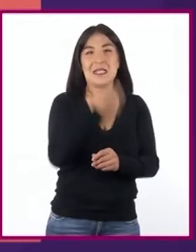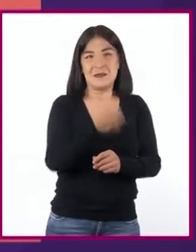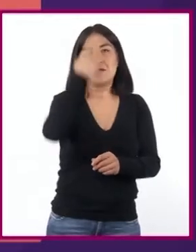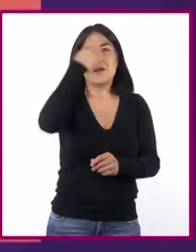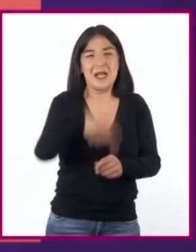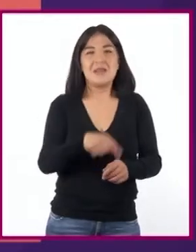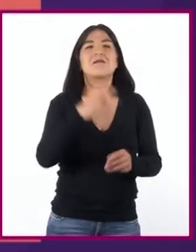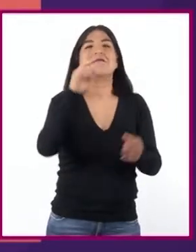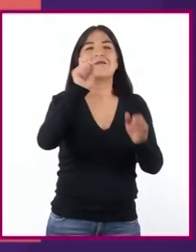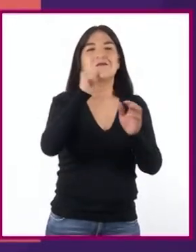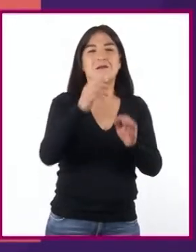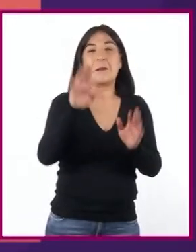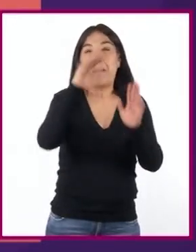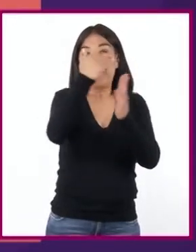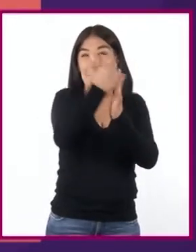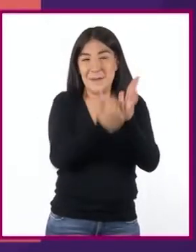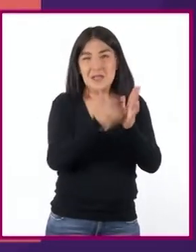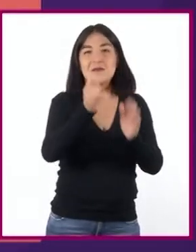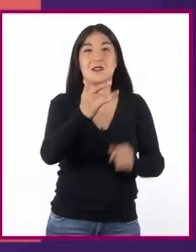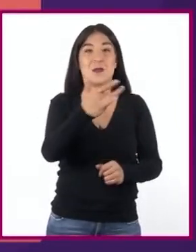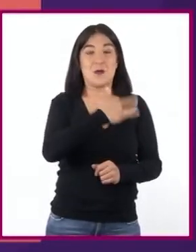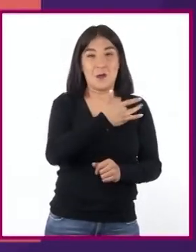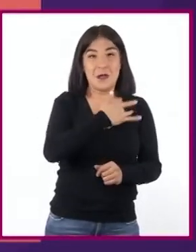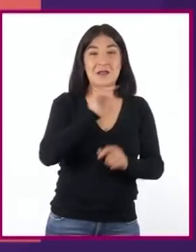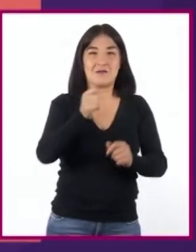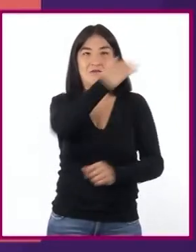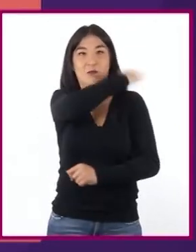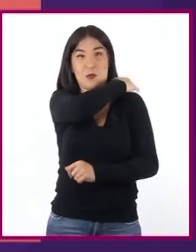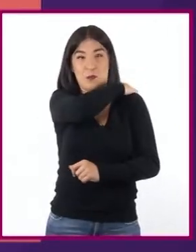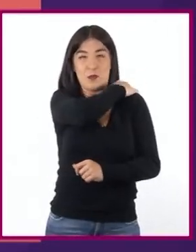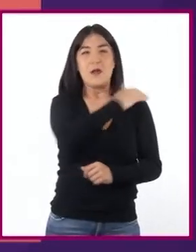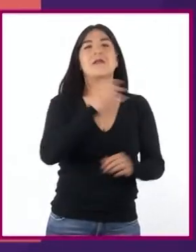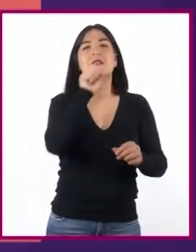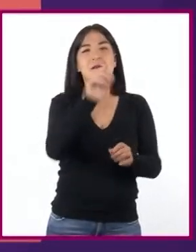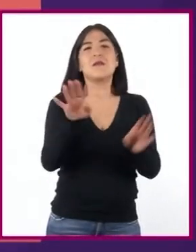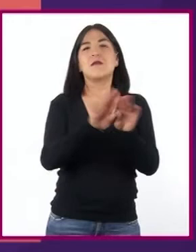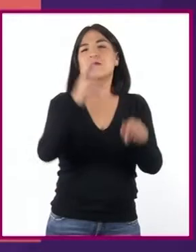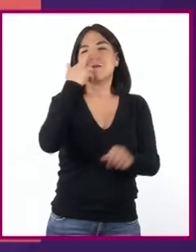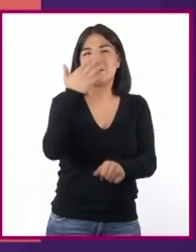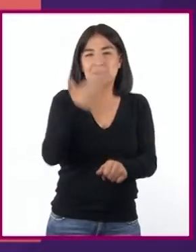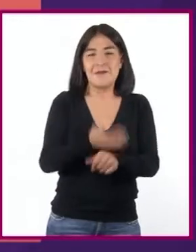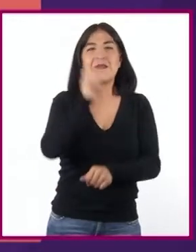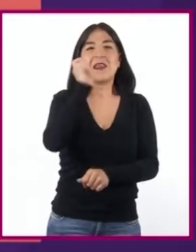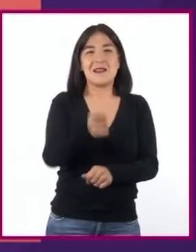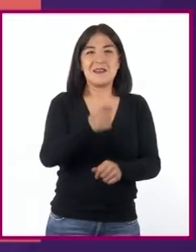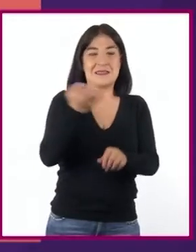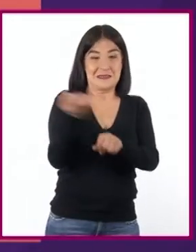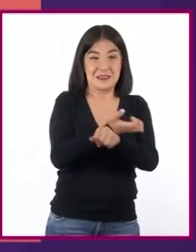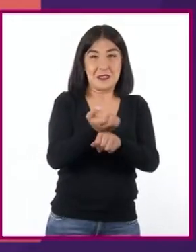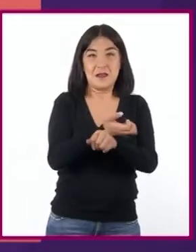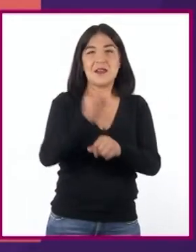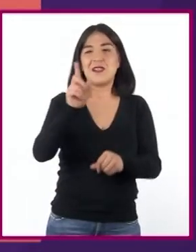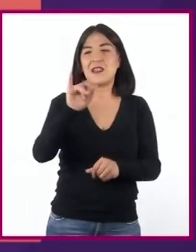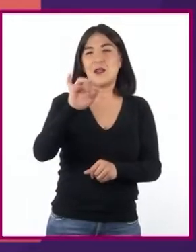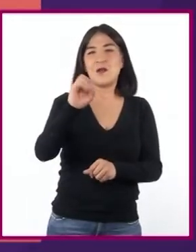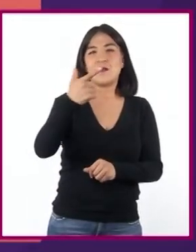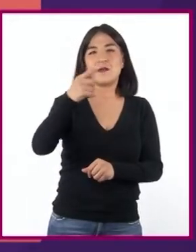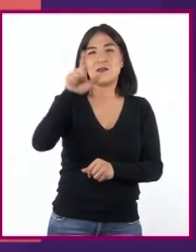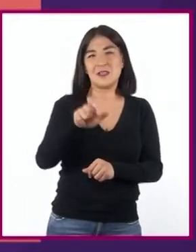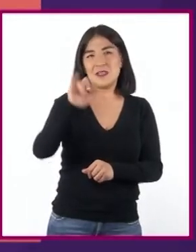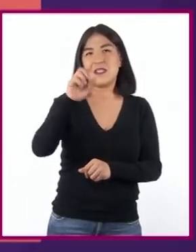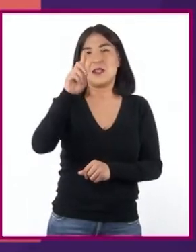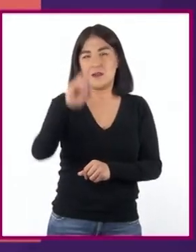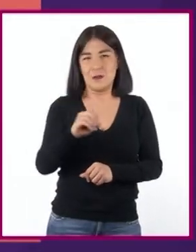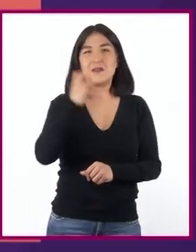menor, que es la que se da entre el corazón y los pulmones, es la responsable de hacer llegar la sangre con dióxido de carbono a